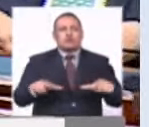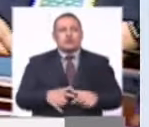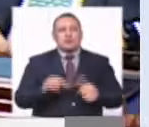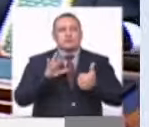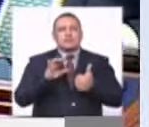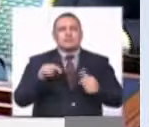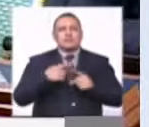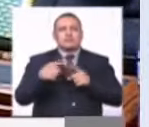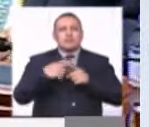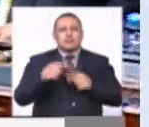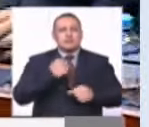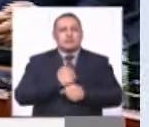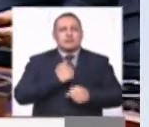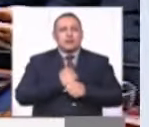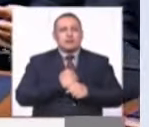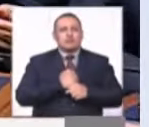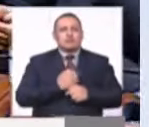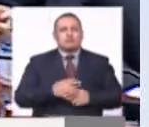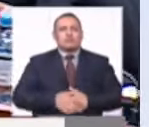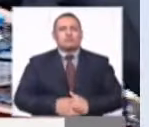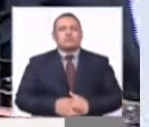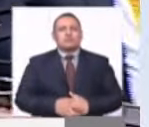censos forestales.